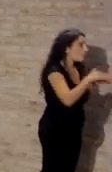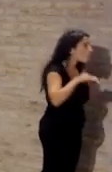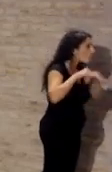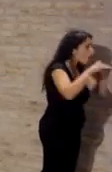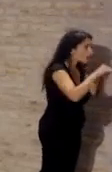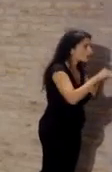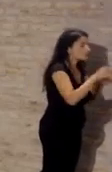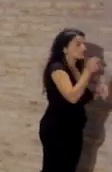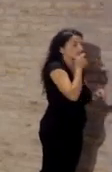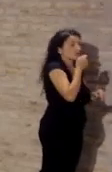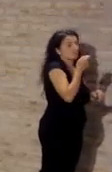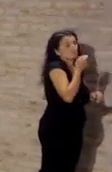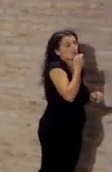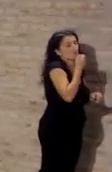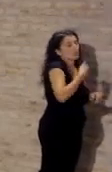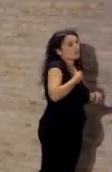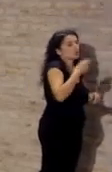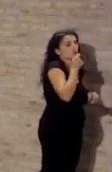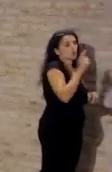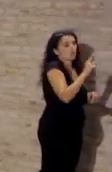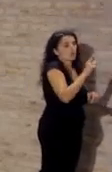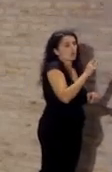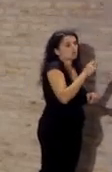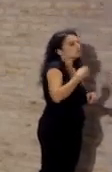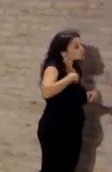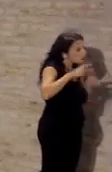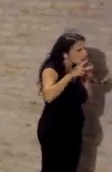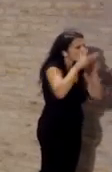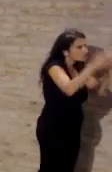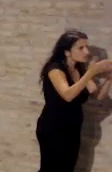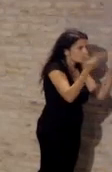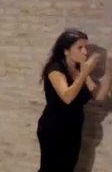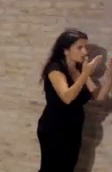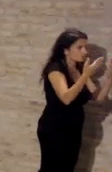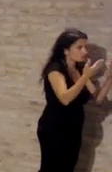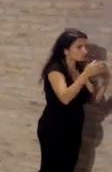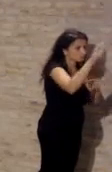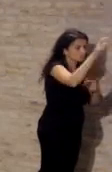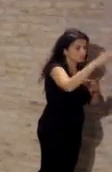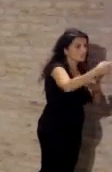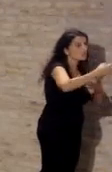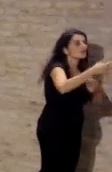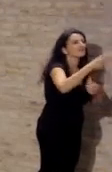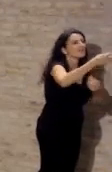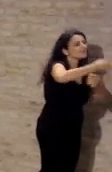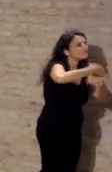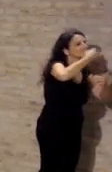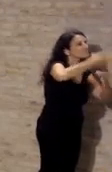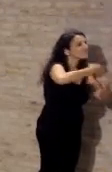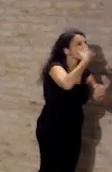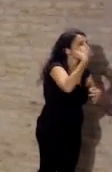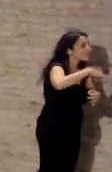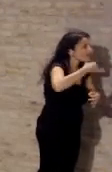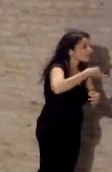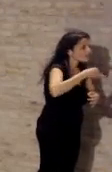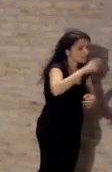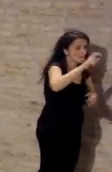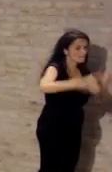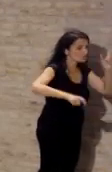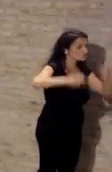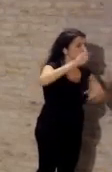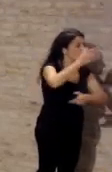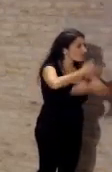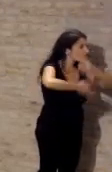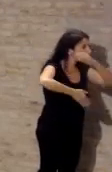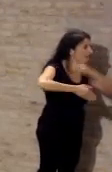que no y nos lo tienen que decir por qué Porque a las personas con discapacidad se toman muchas